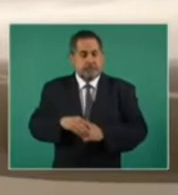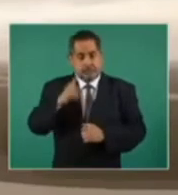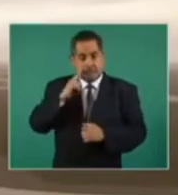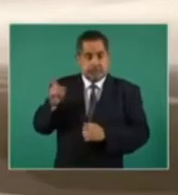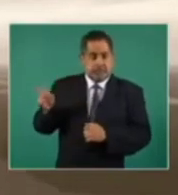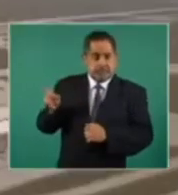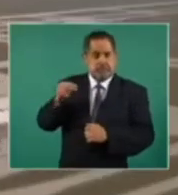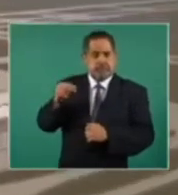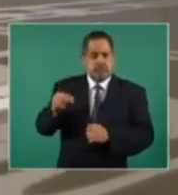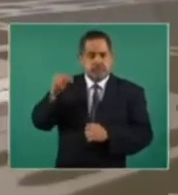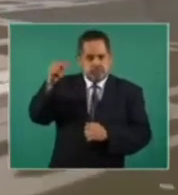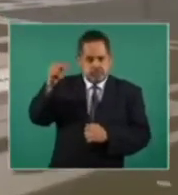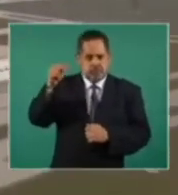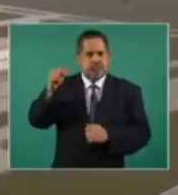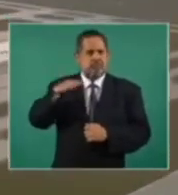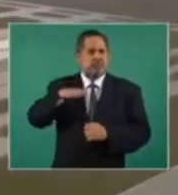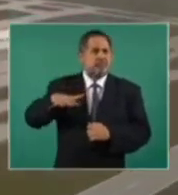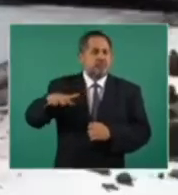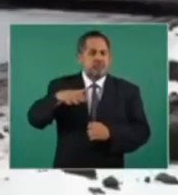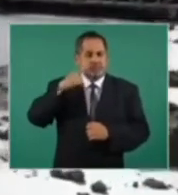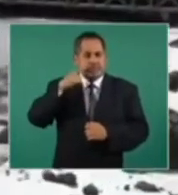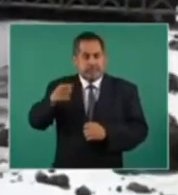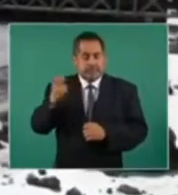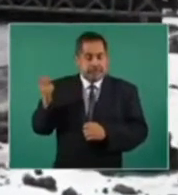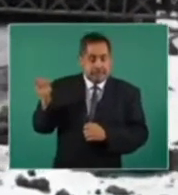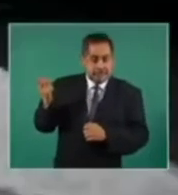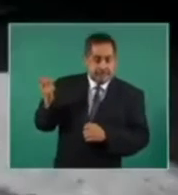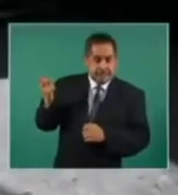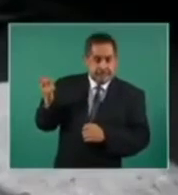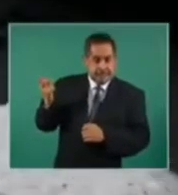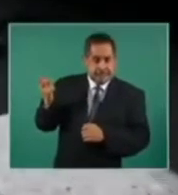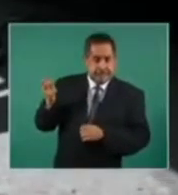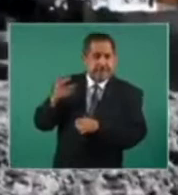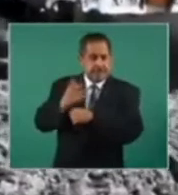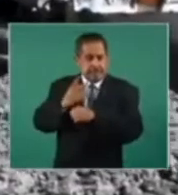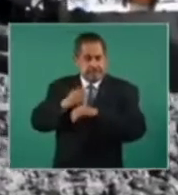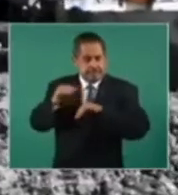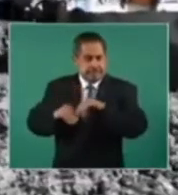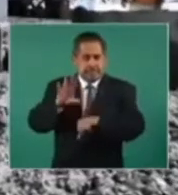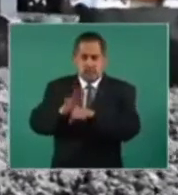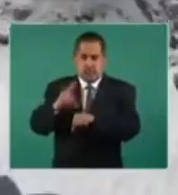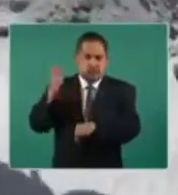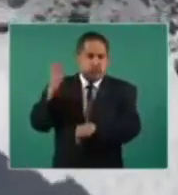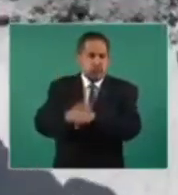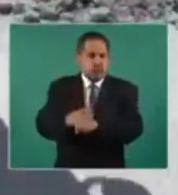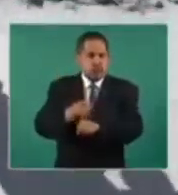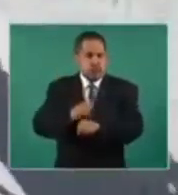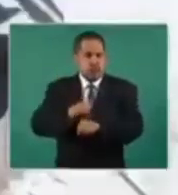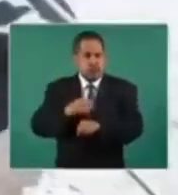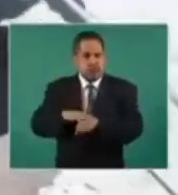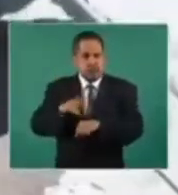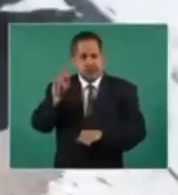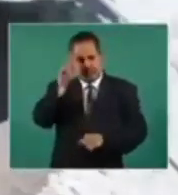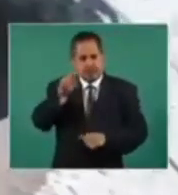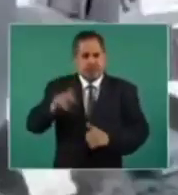pista norte y central, plataformas y rodajes, se realizan los trabajos de tendido de concreto de alta resistencia, colocación de